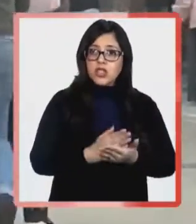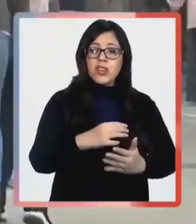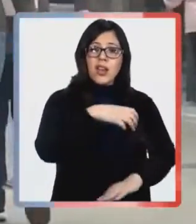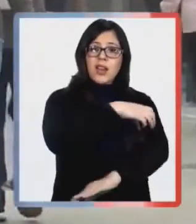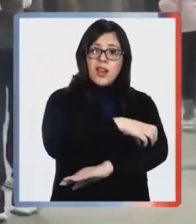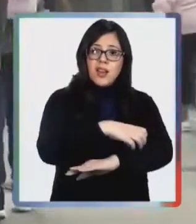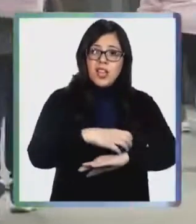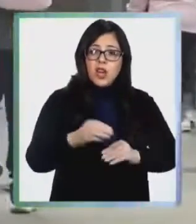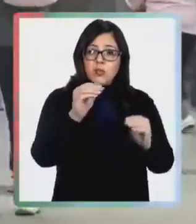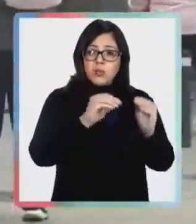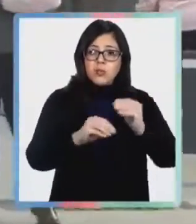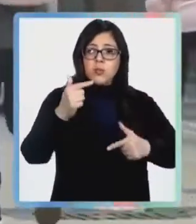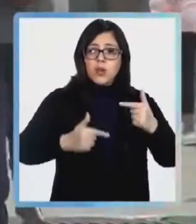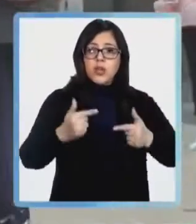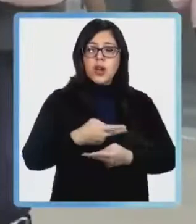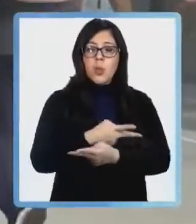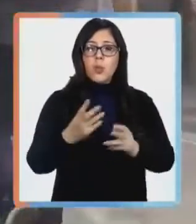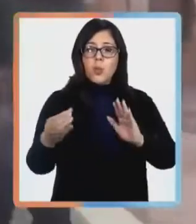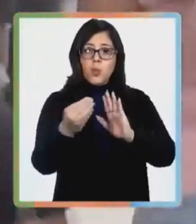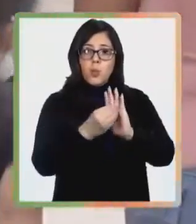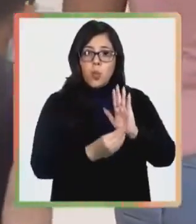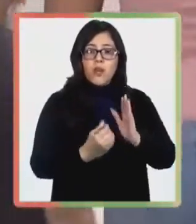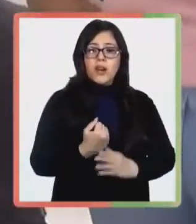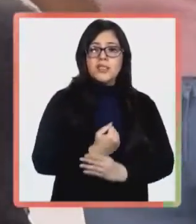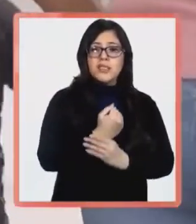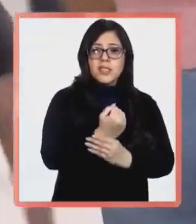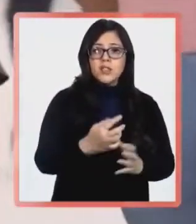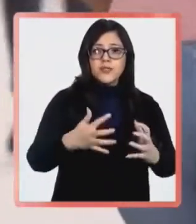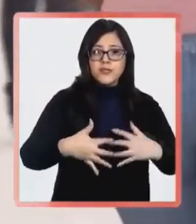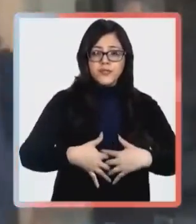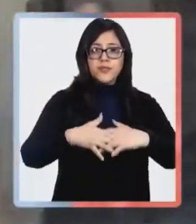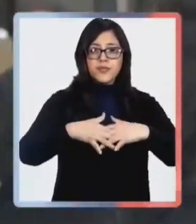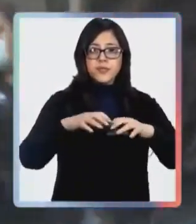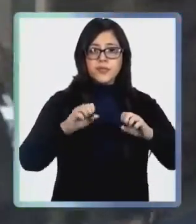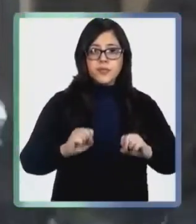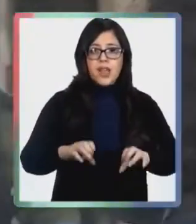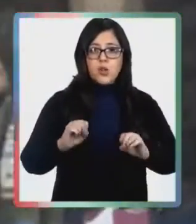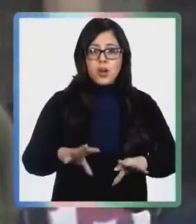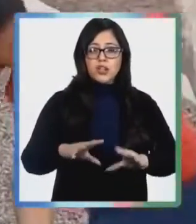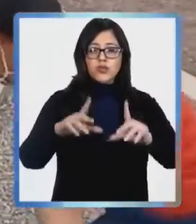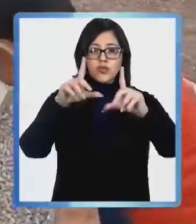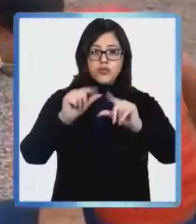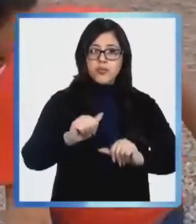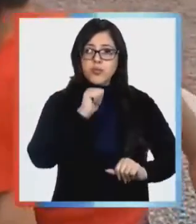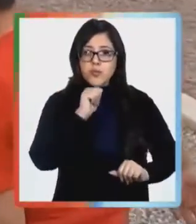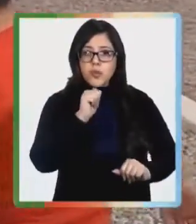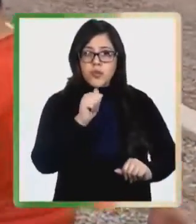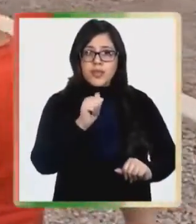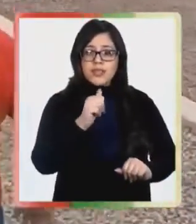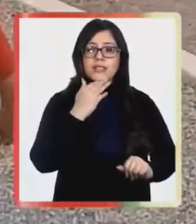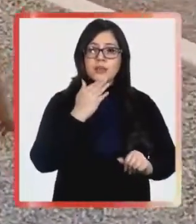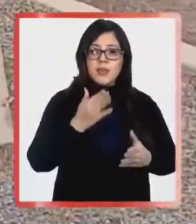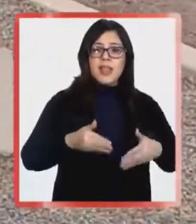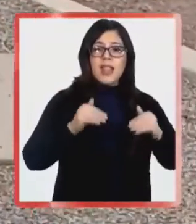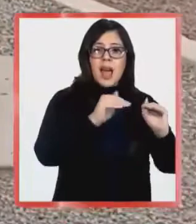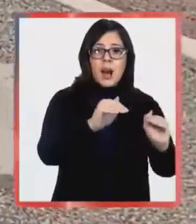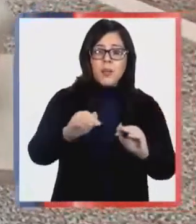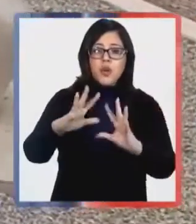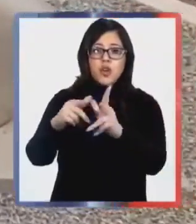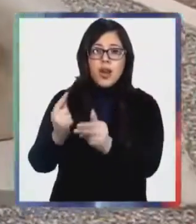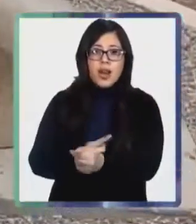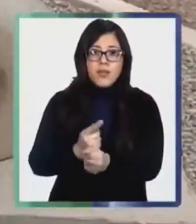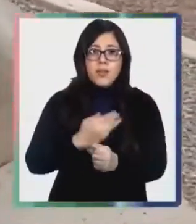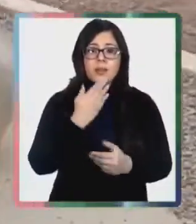otras medidas que en cada región se diseñen políticas públicas que ayuden a fortalecer la educación disminuir la pobreza